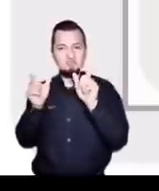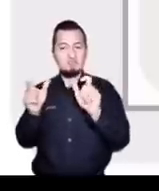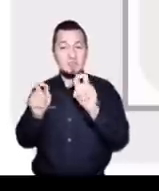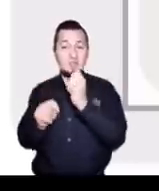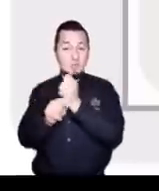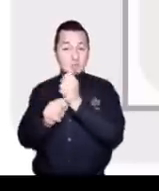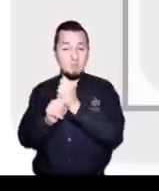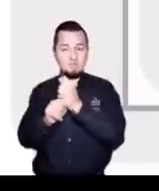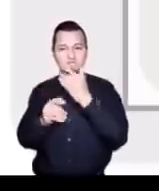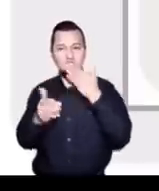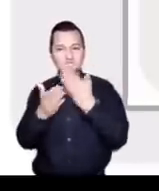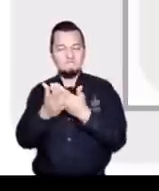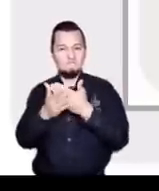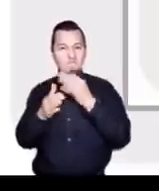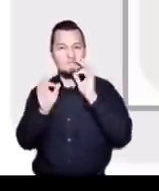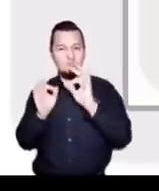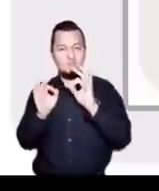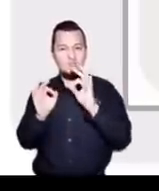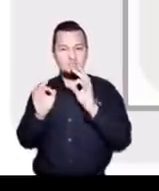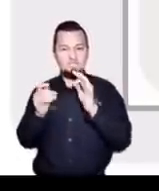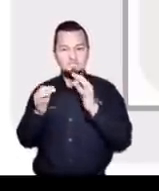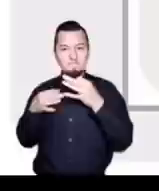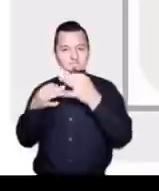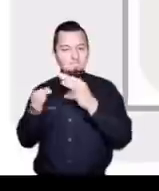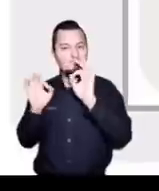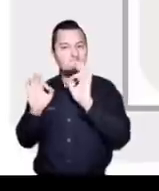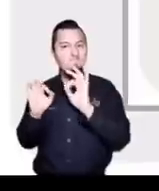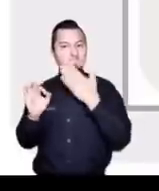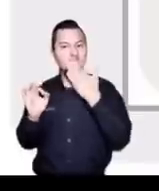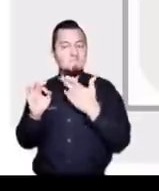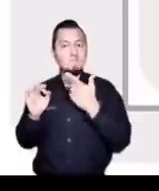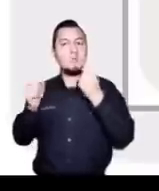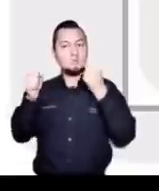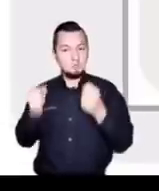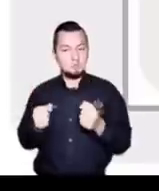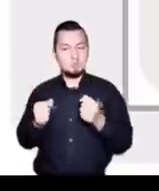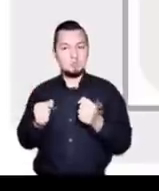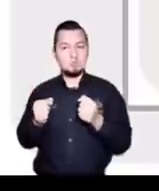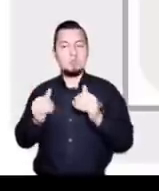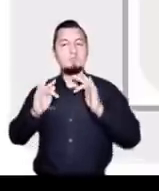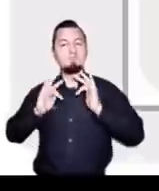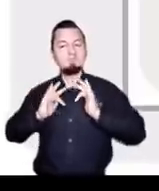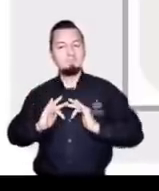masivo, rápido, seguro, confortable y confiable.